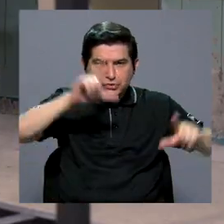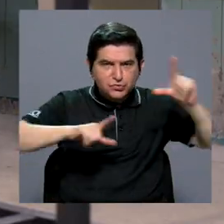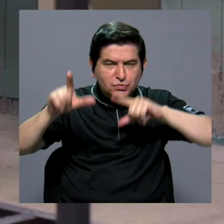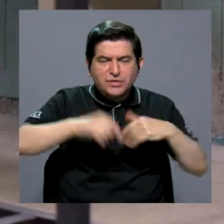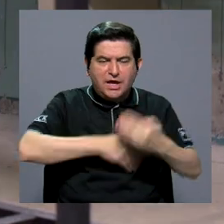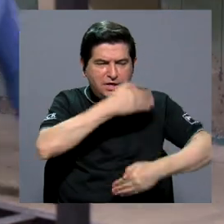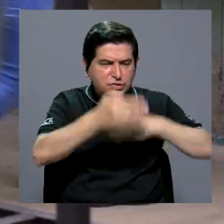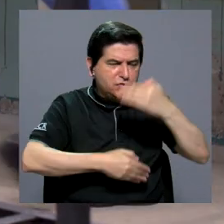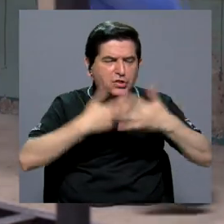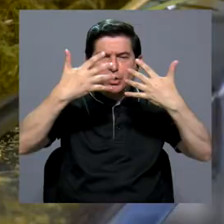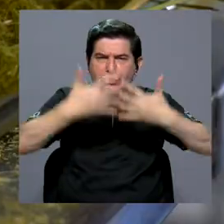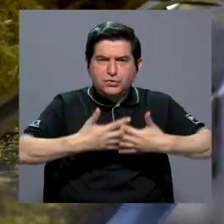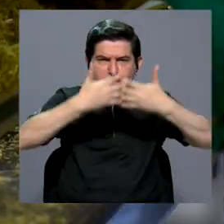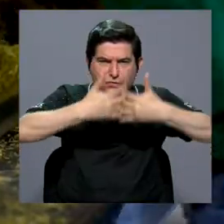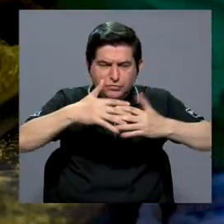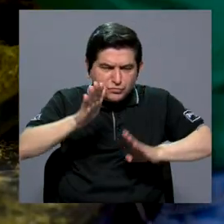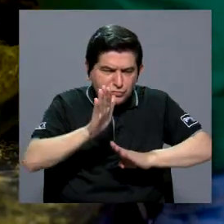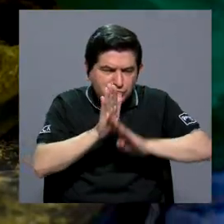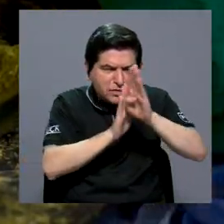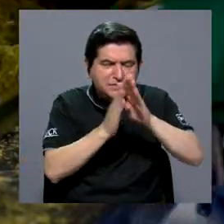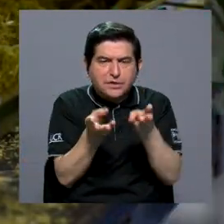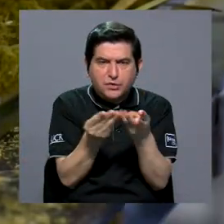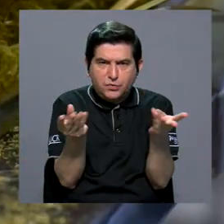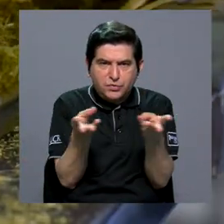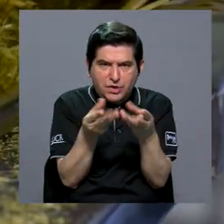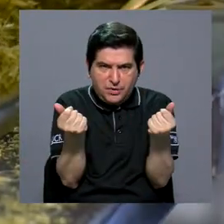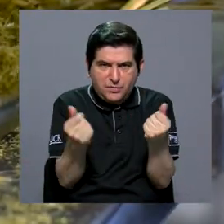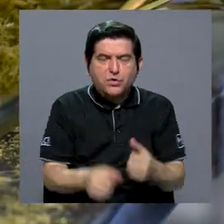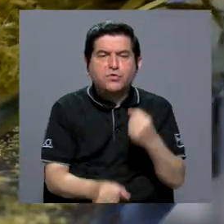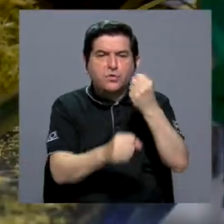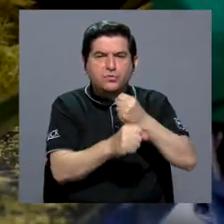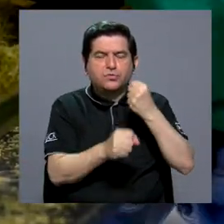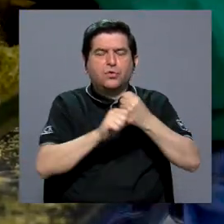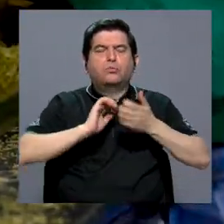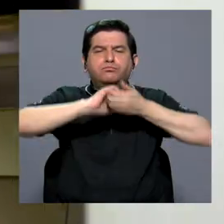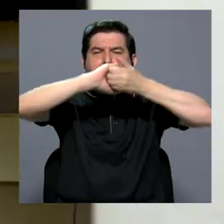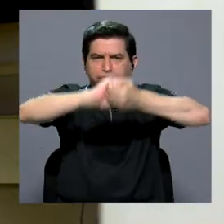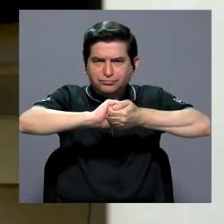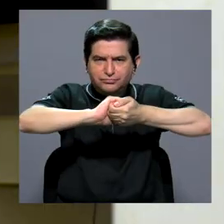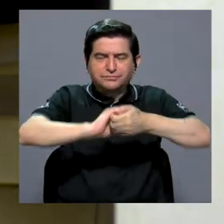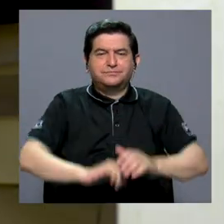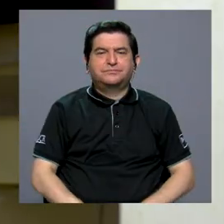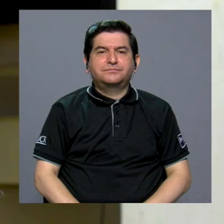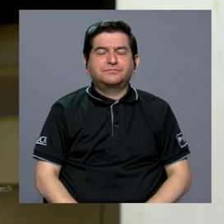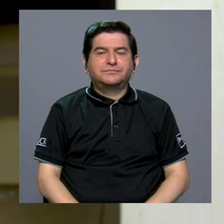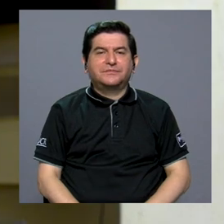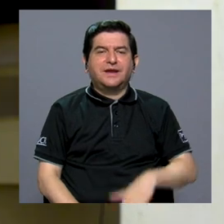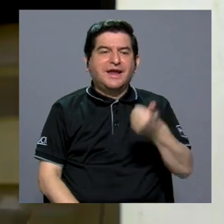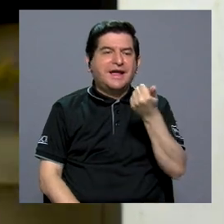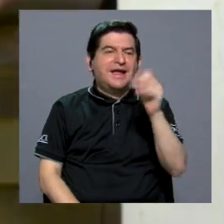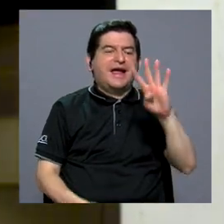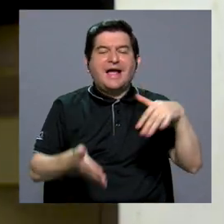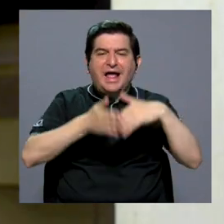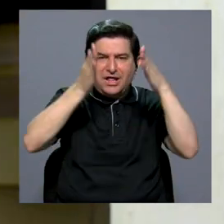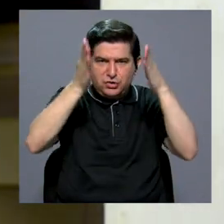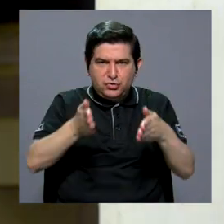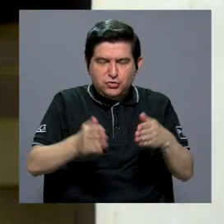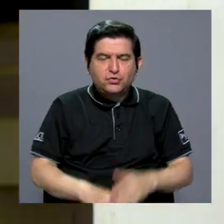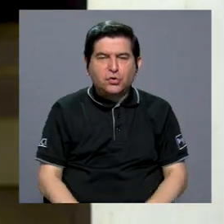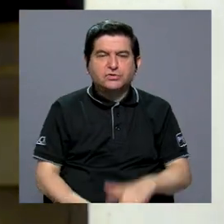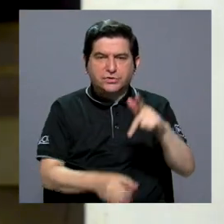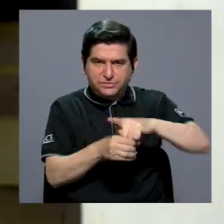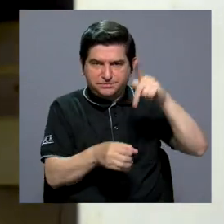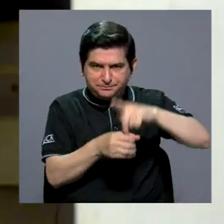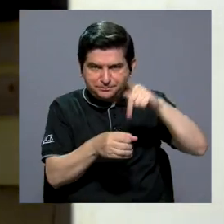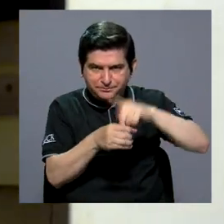del Laboratorio de Procesos Industriales desarrollaron el producto en trabajo colaborativo. Un total de 14 estudiantes